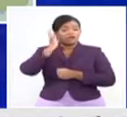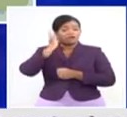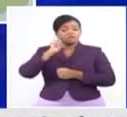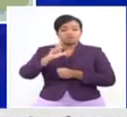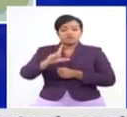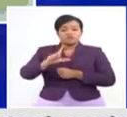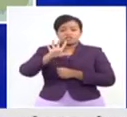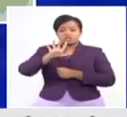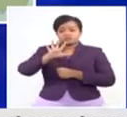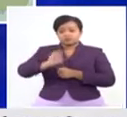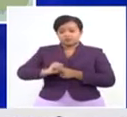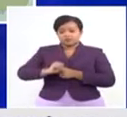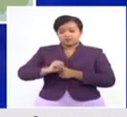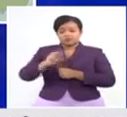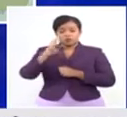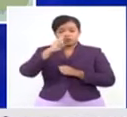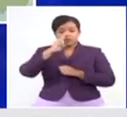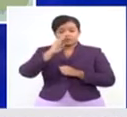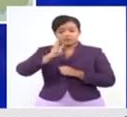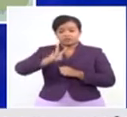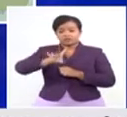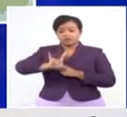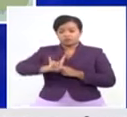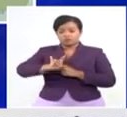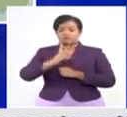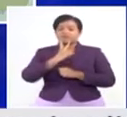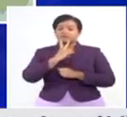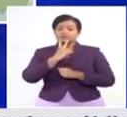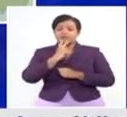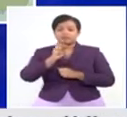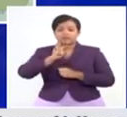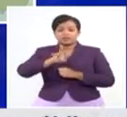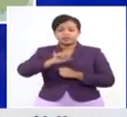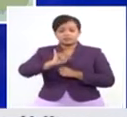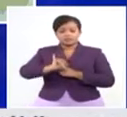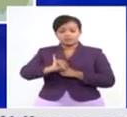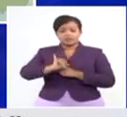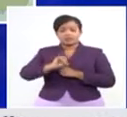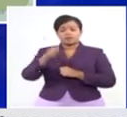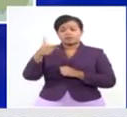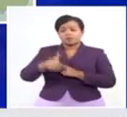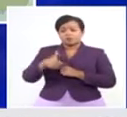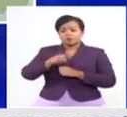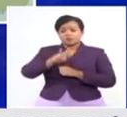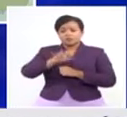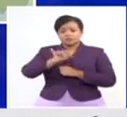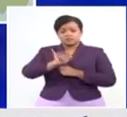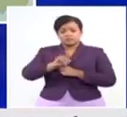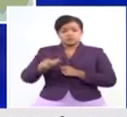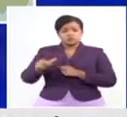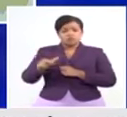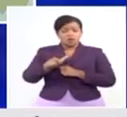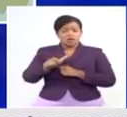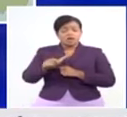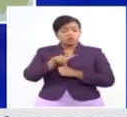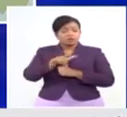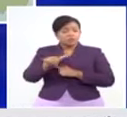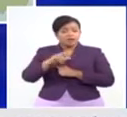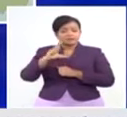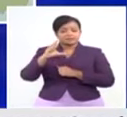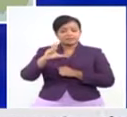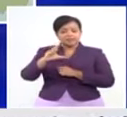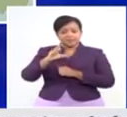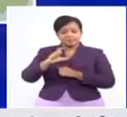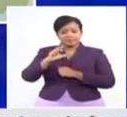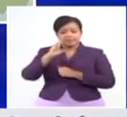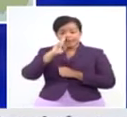Nuevitas 39, Vertientes 36, Jimaguayú 26, al igual que Céspedes, Sinajasa, Santa Cruz del